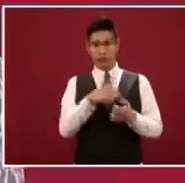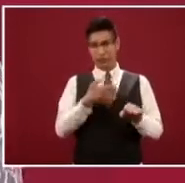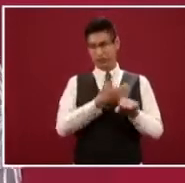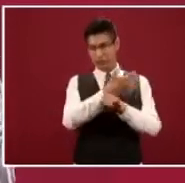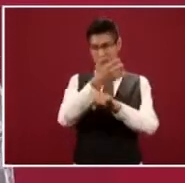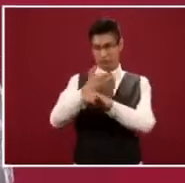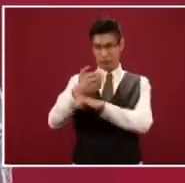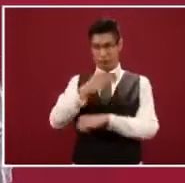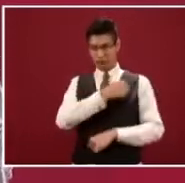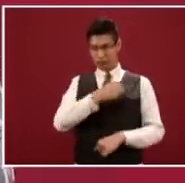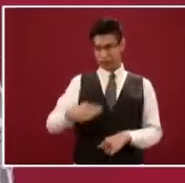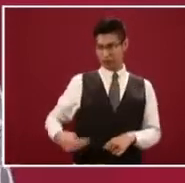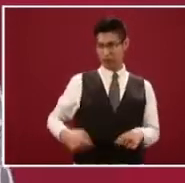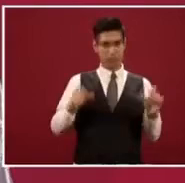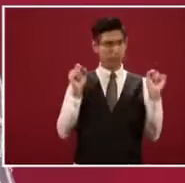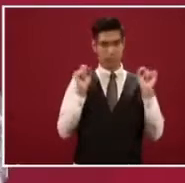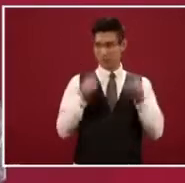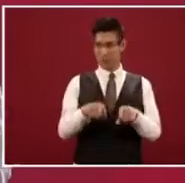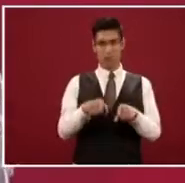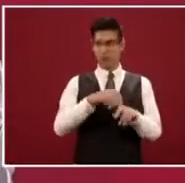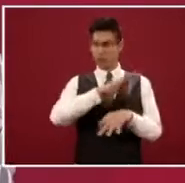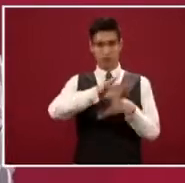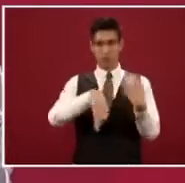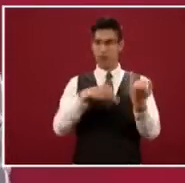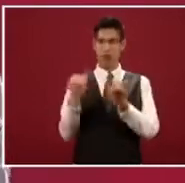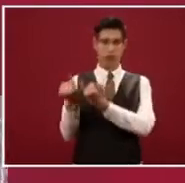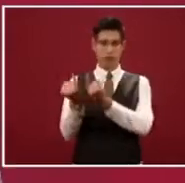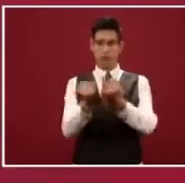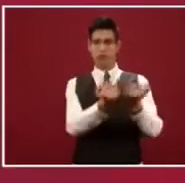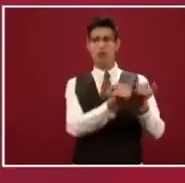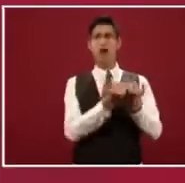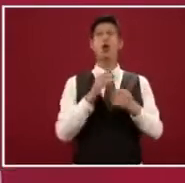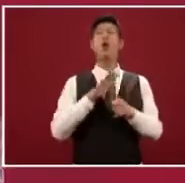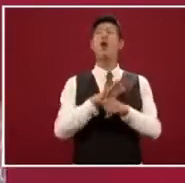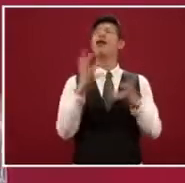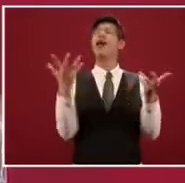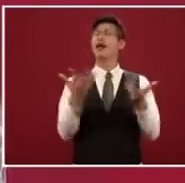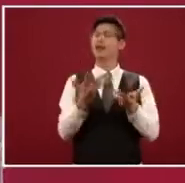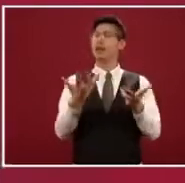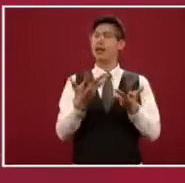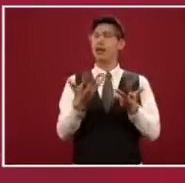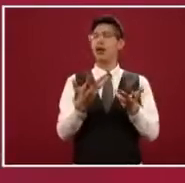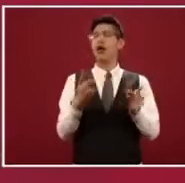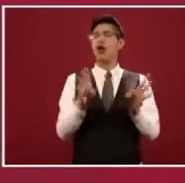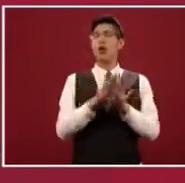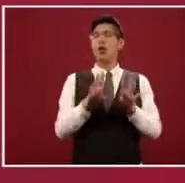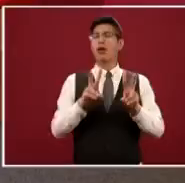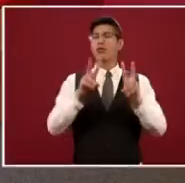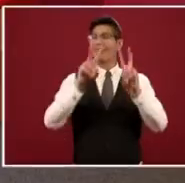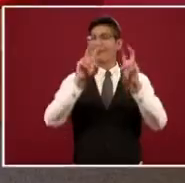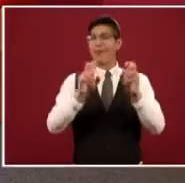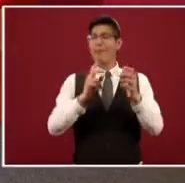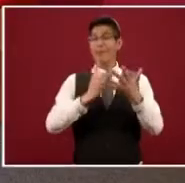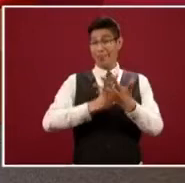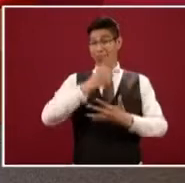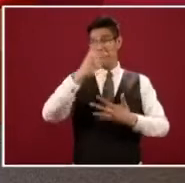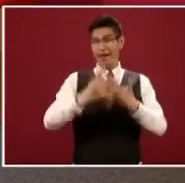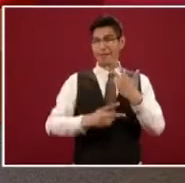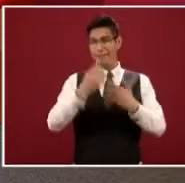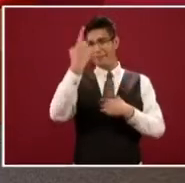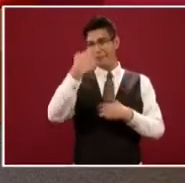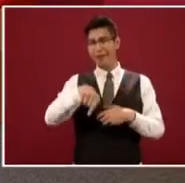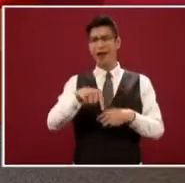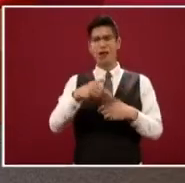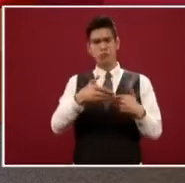municipales, logren poner en práctica lo que se conoce como protocolos de continuidad de operaciones. Continuidad